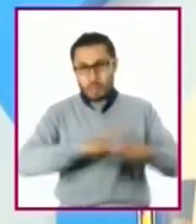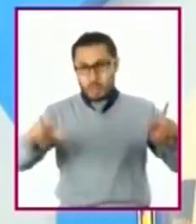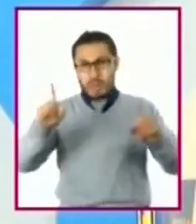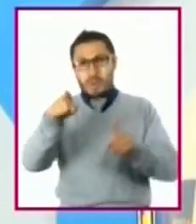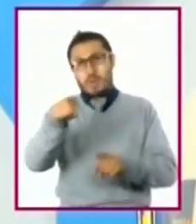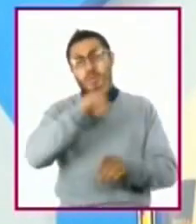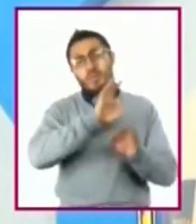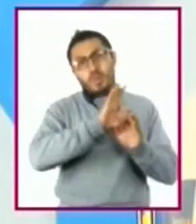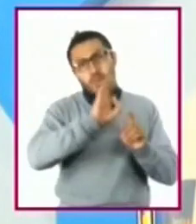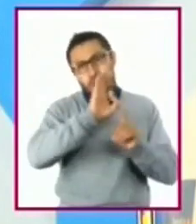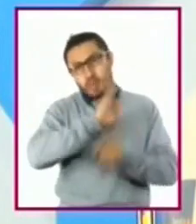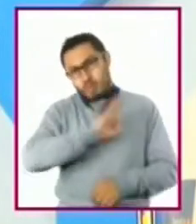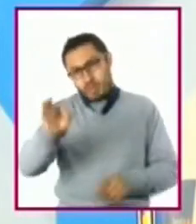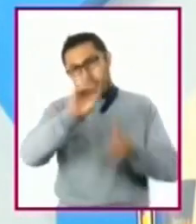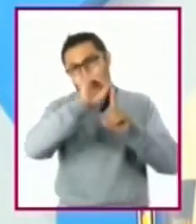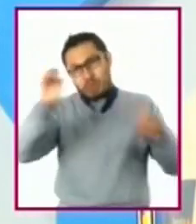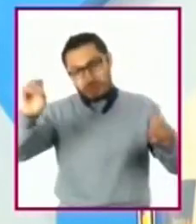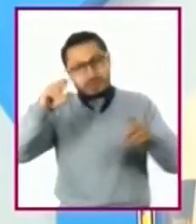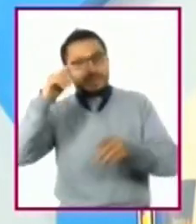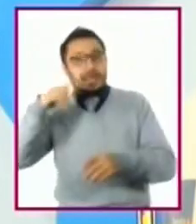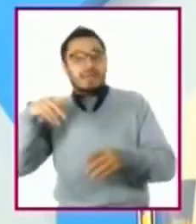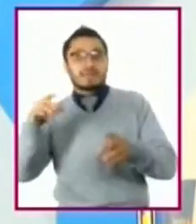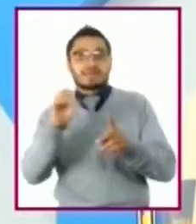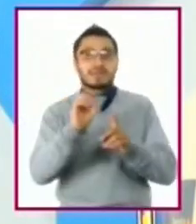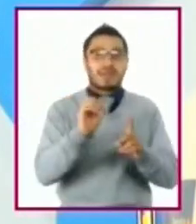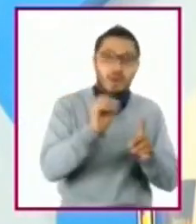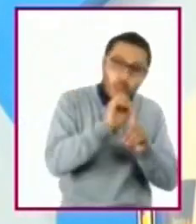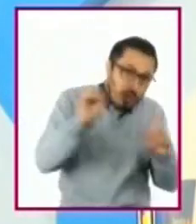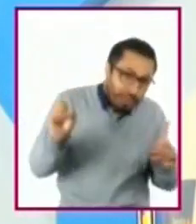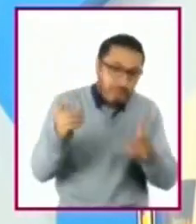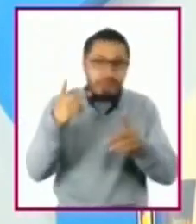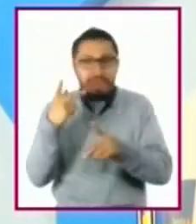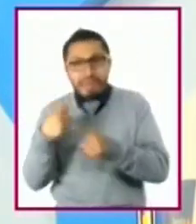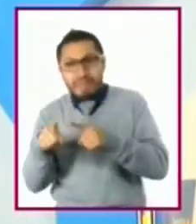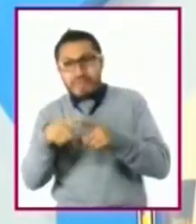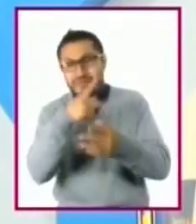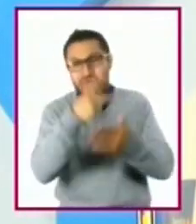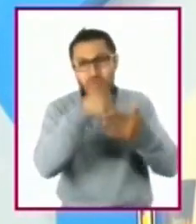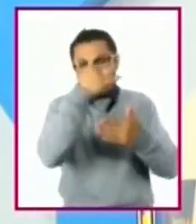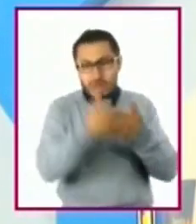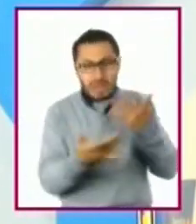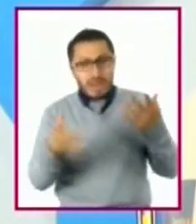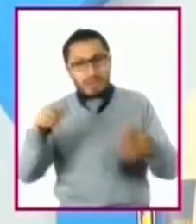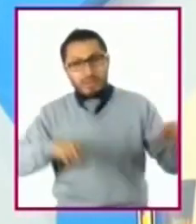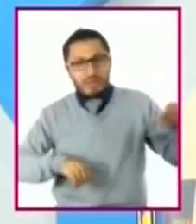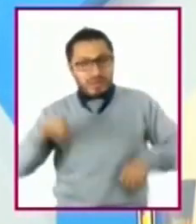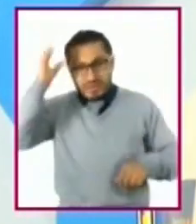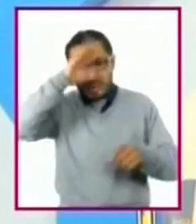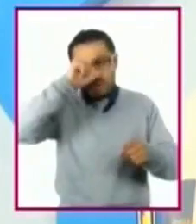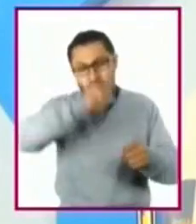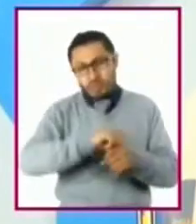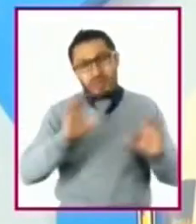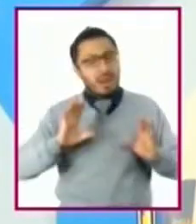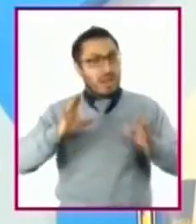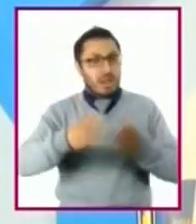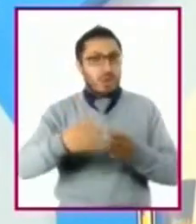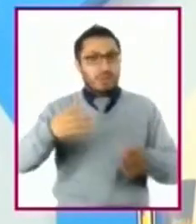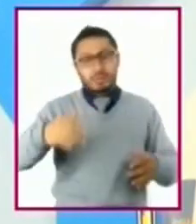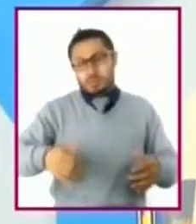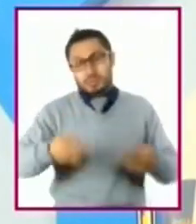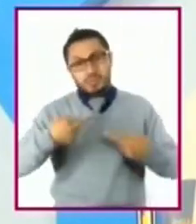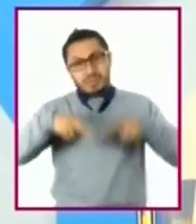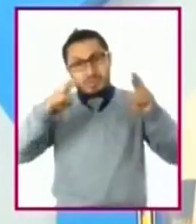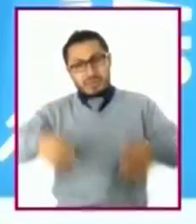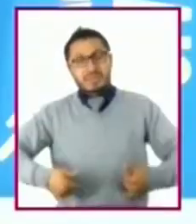en diversos proyectos, actividades culturales o bien elegir a jóvenes que, como ustedes, los representen ante